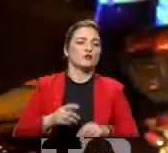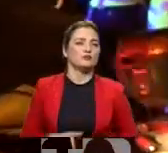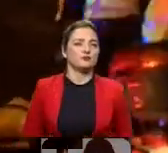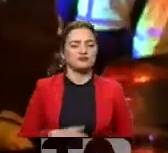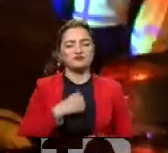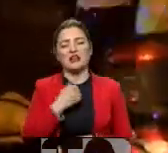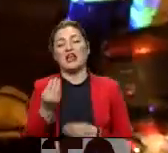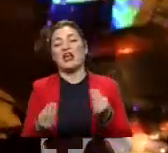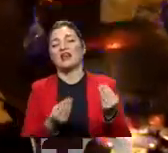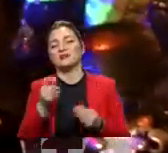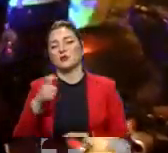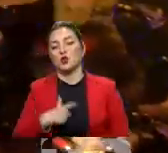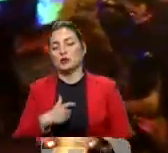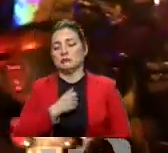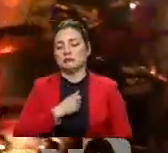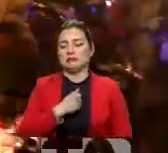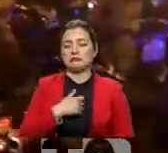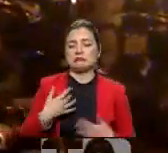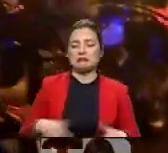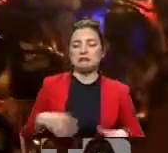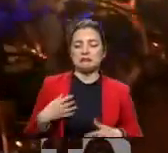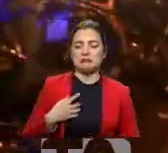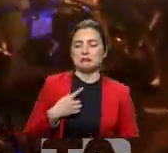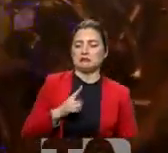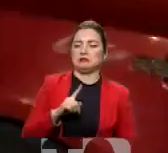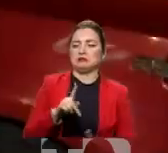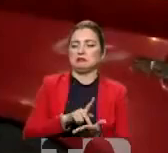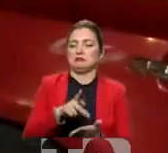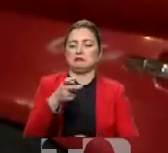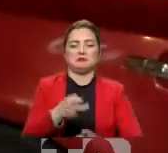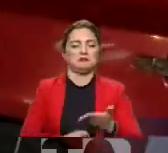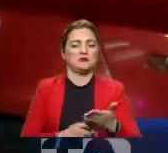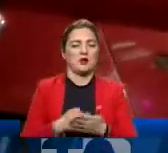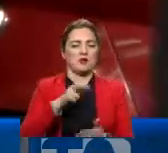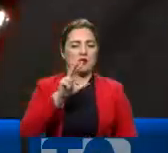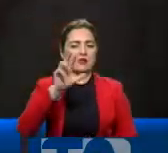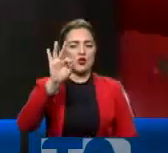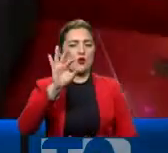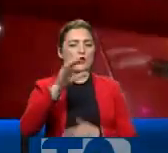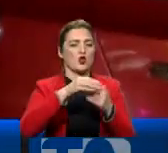debe acercarse al sitio y cancelar el valor tanto de la multa, que es de